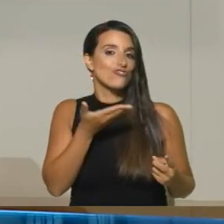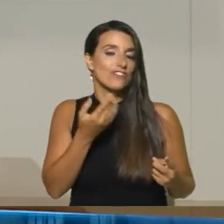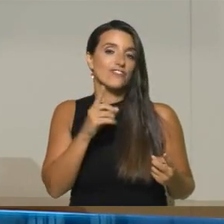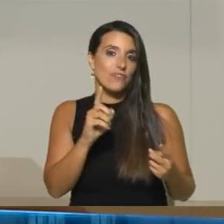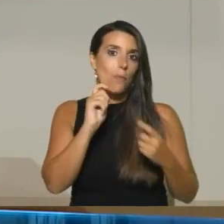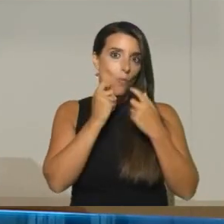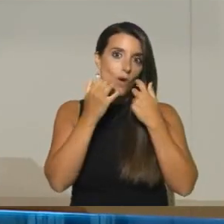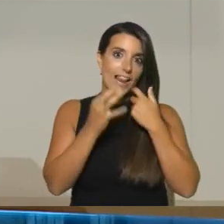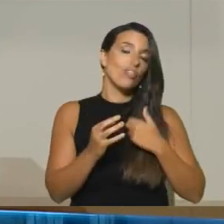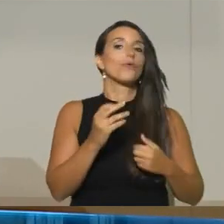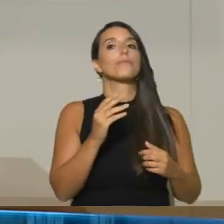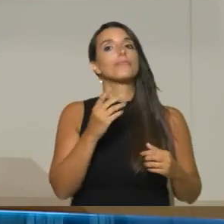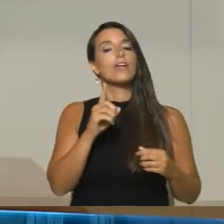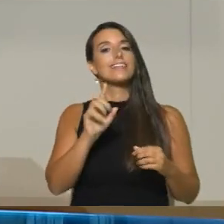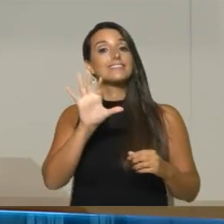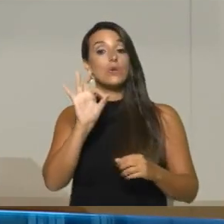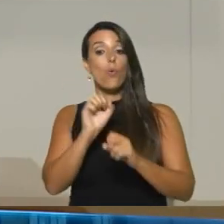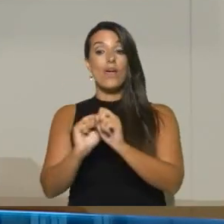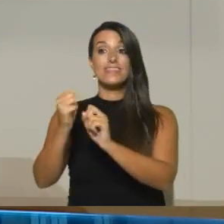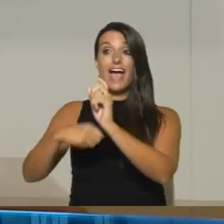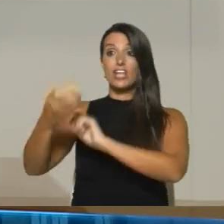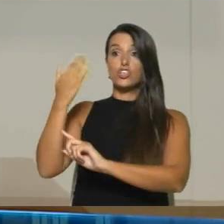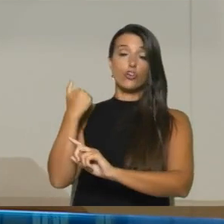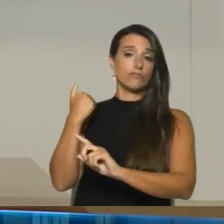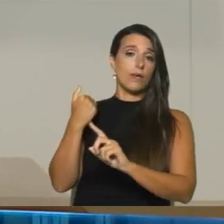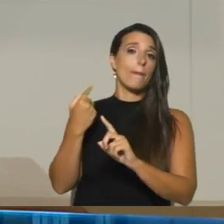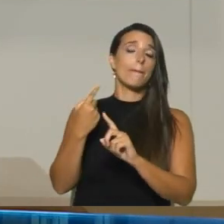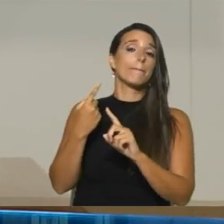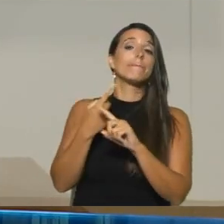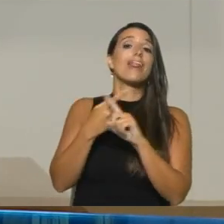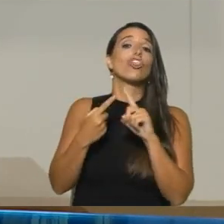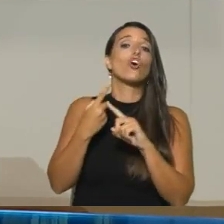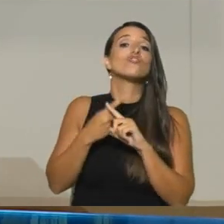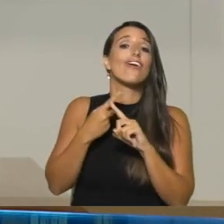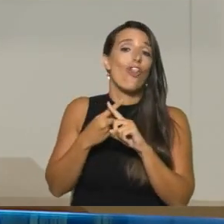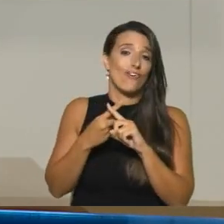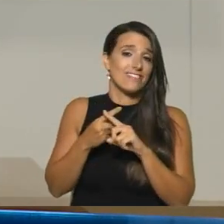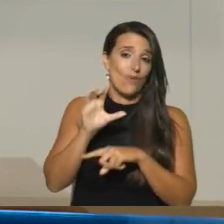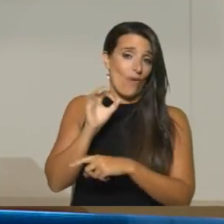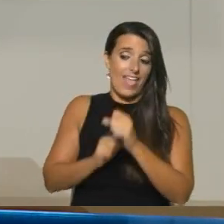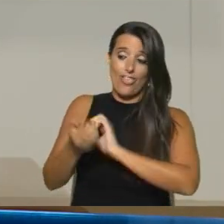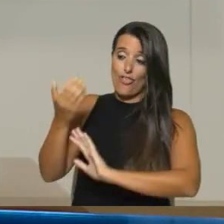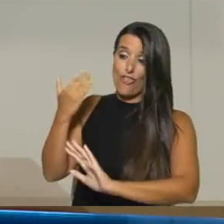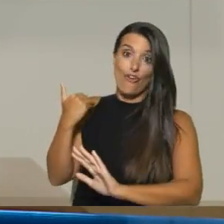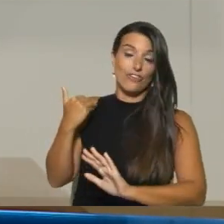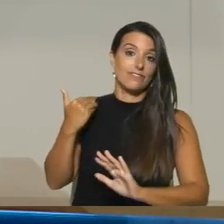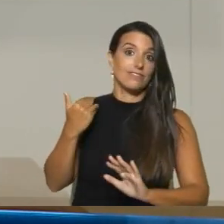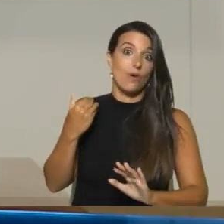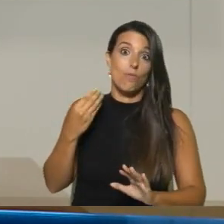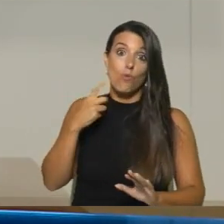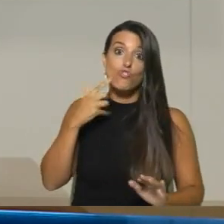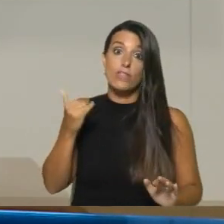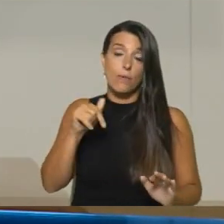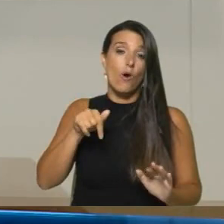buena composición hace 50 años medio siglo lo decían ustedes medio siglo es mucho tiempo para un país tan joven como el nuestro